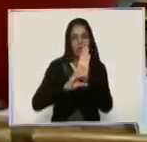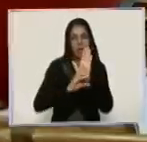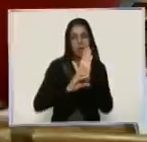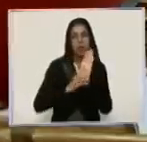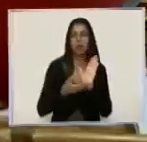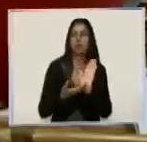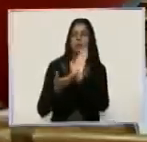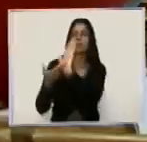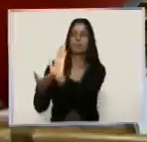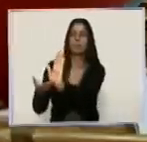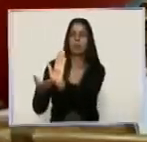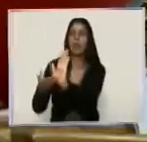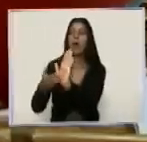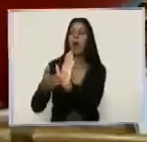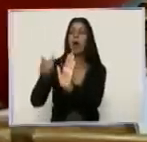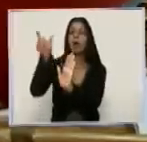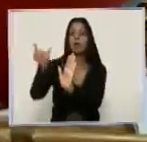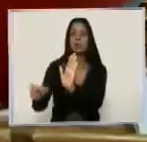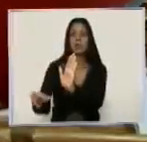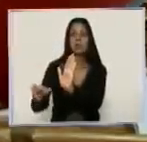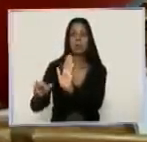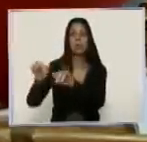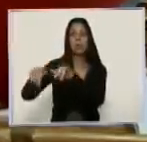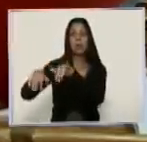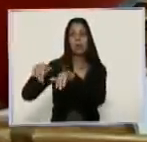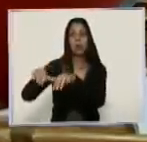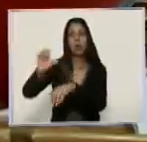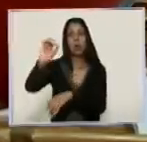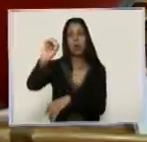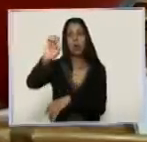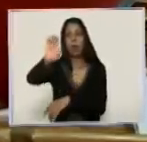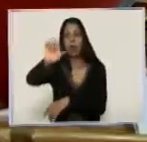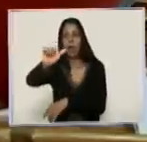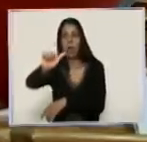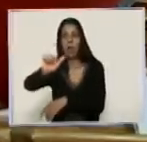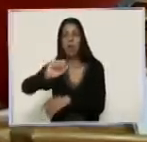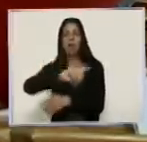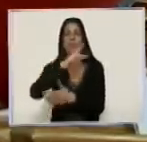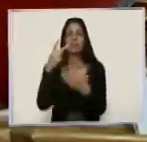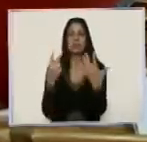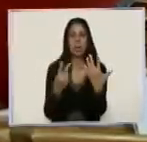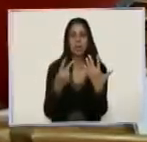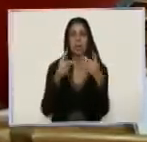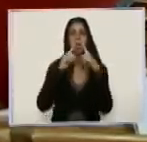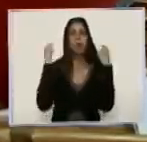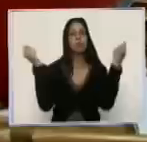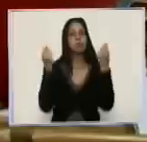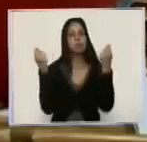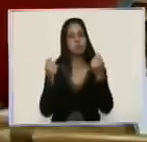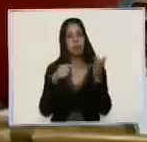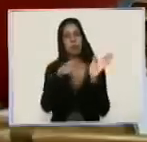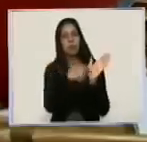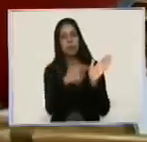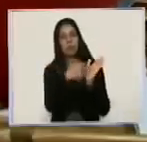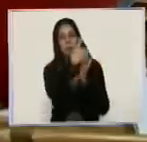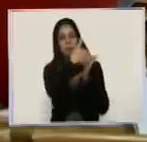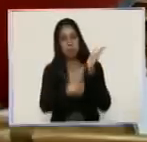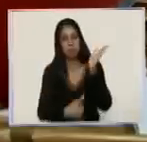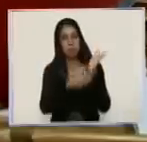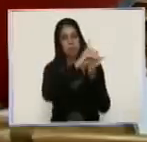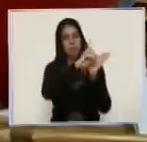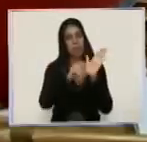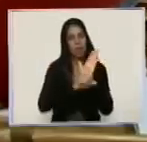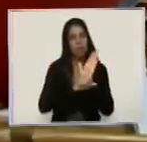el secretario general de las Naciones Unidas. Séptimo, dar publicidad al presente decreto